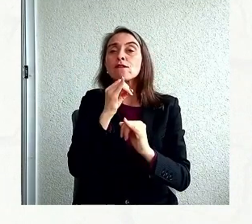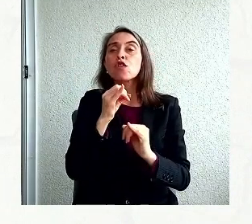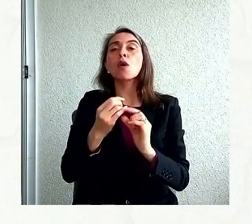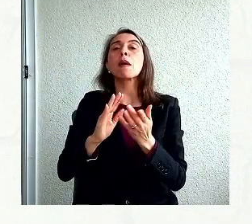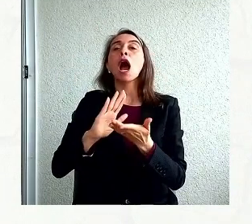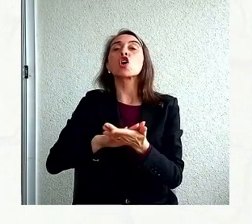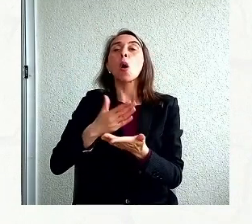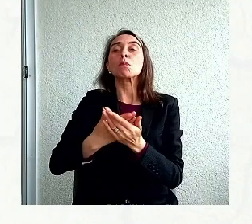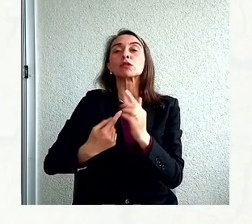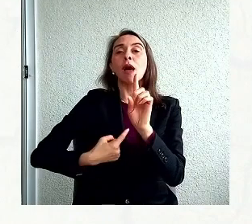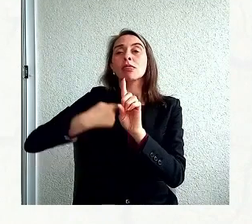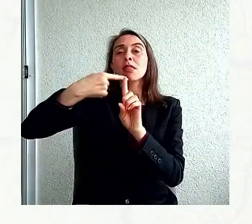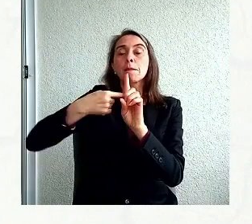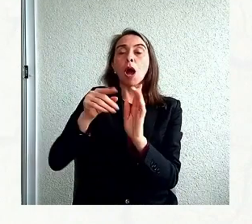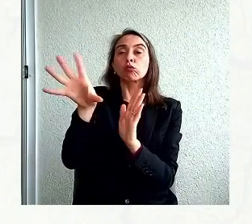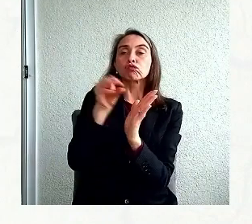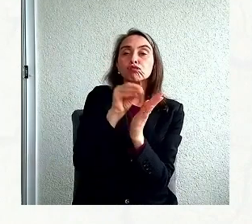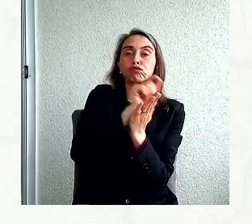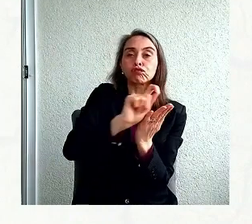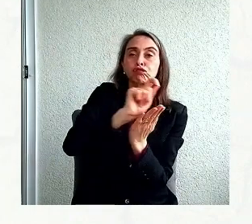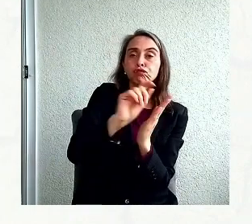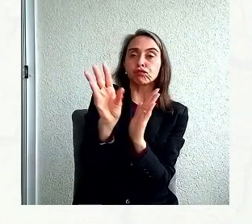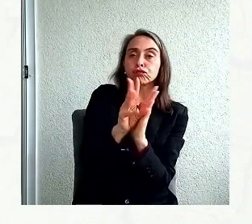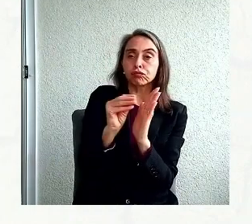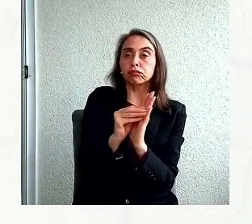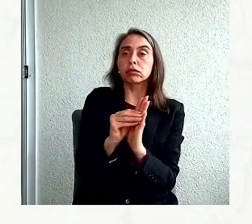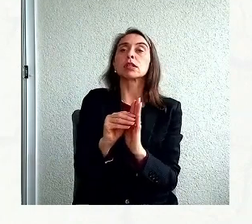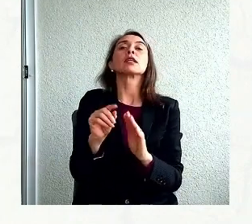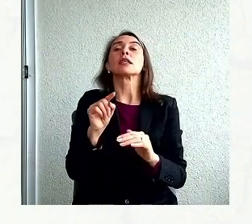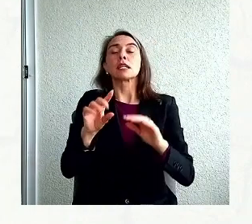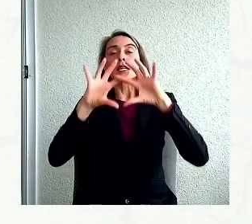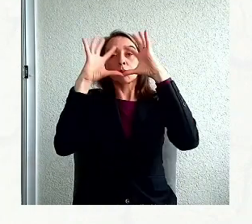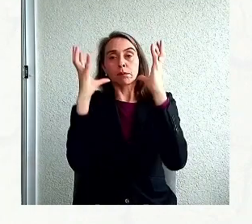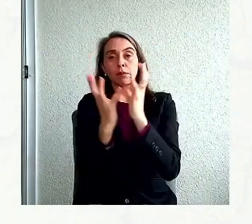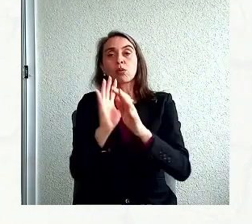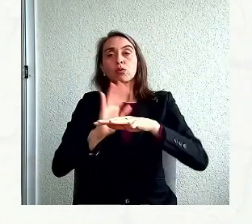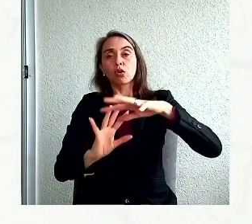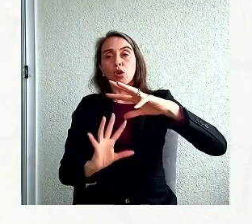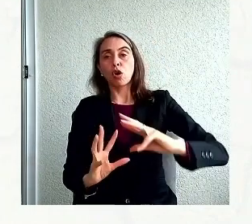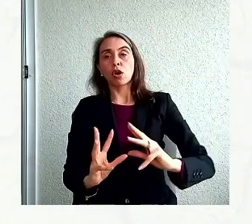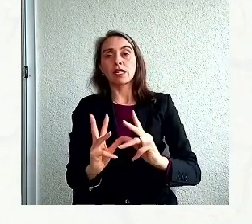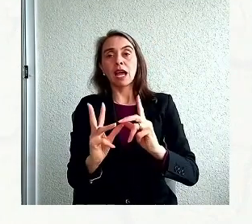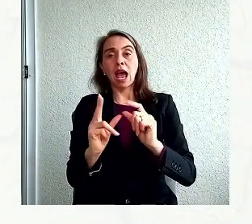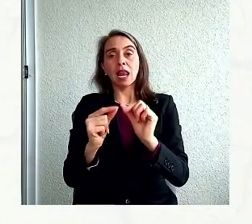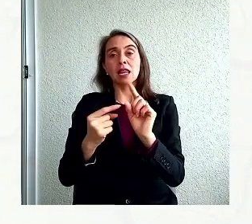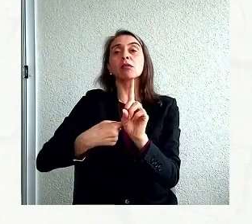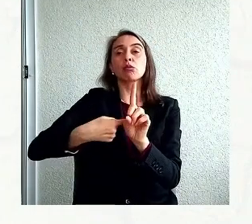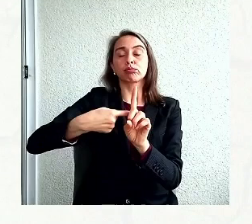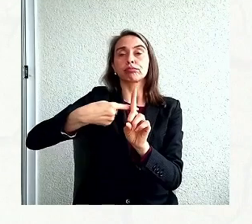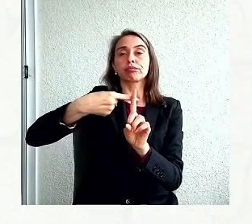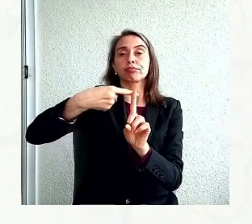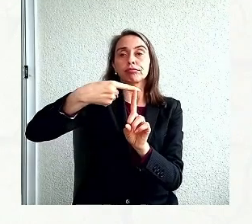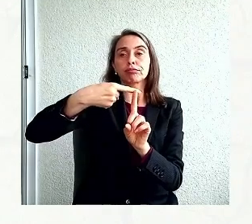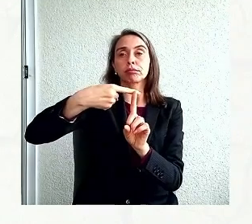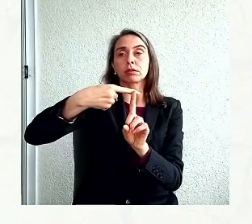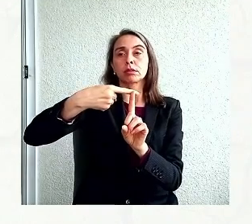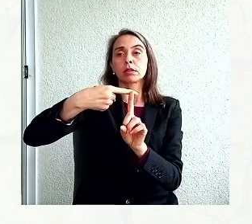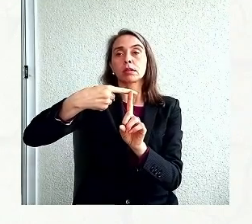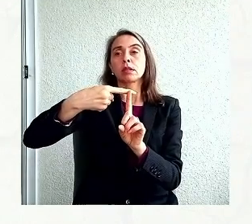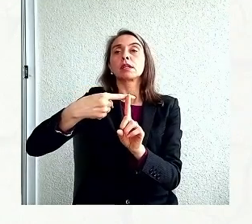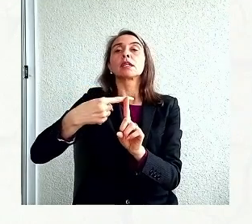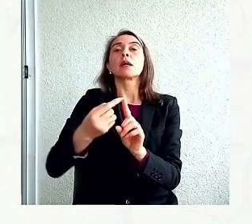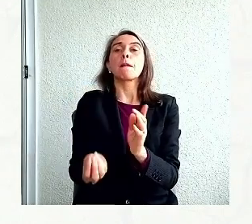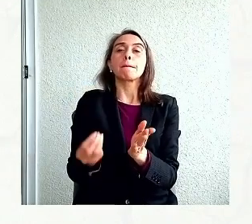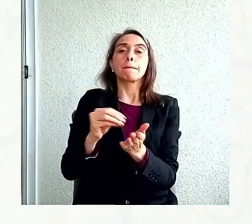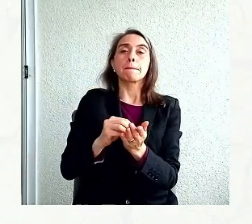hay una tendencia al calentamiento y que esto más o menos ha incrementado en unos 3 grados, y que principalmente la zona más afectada